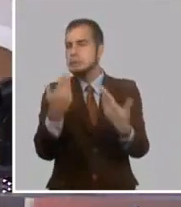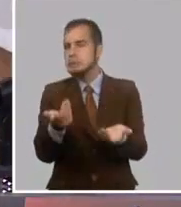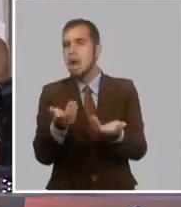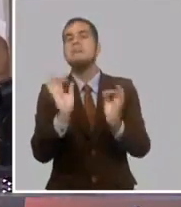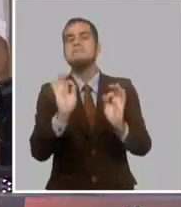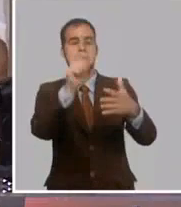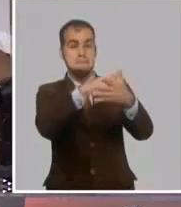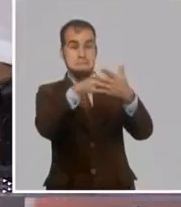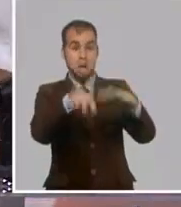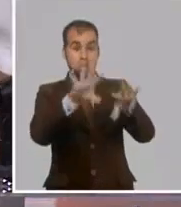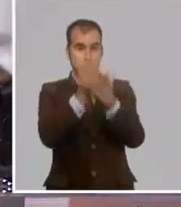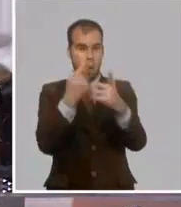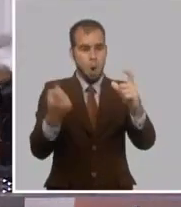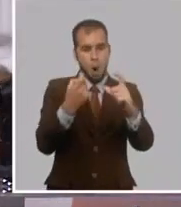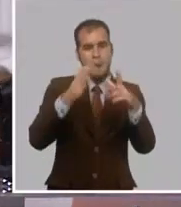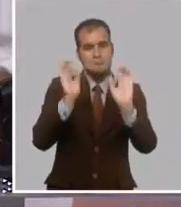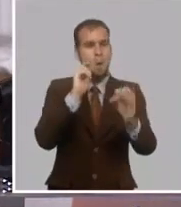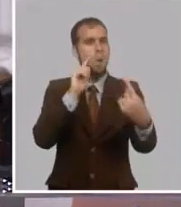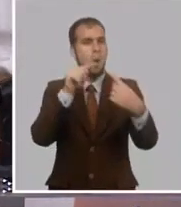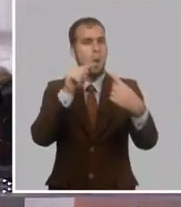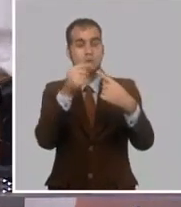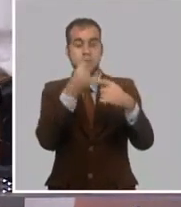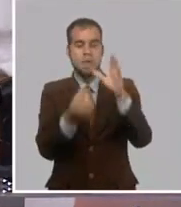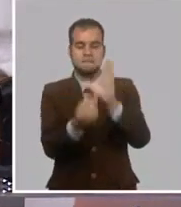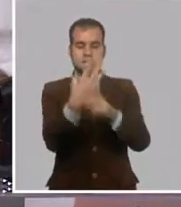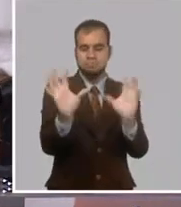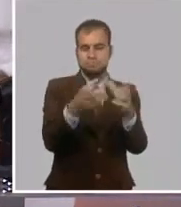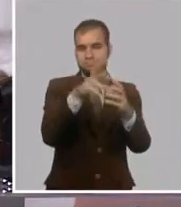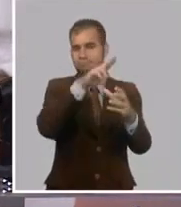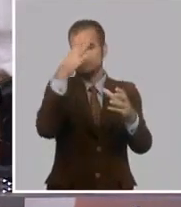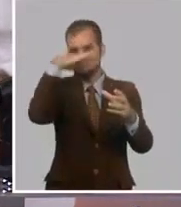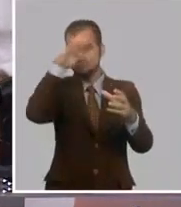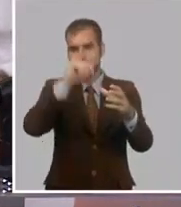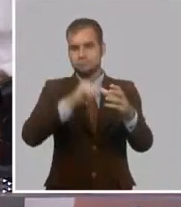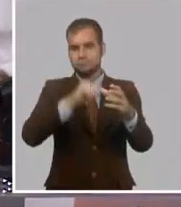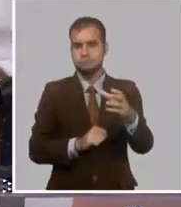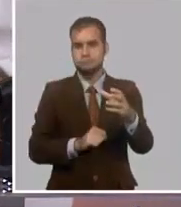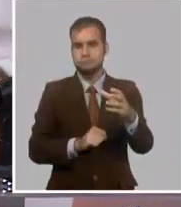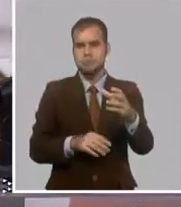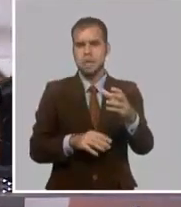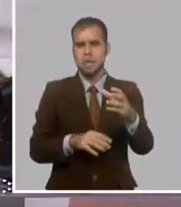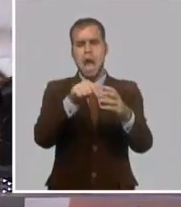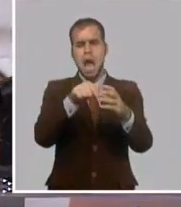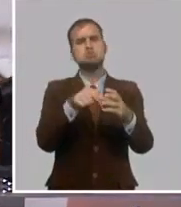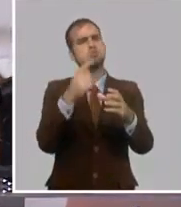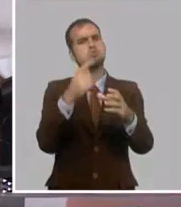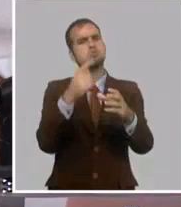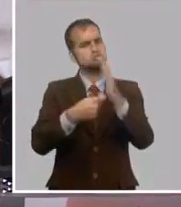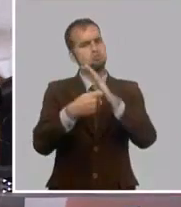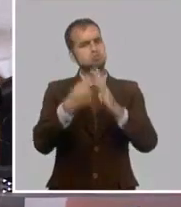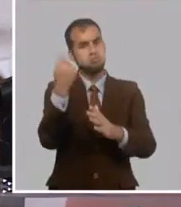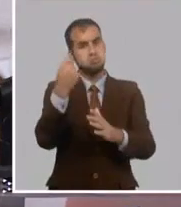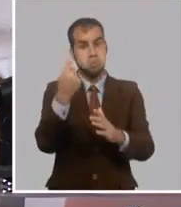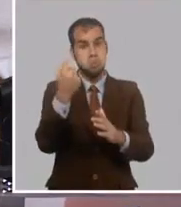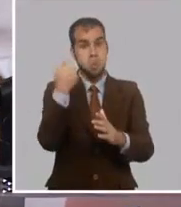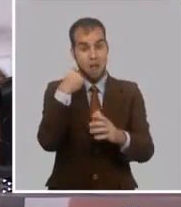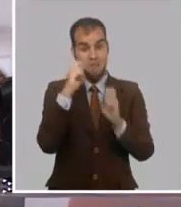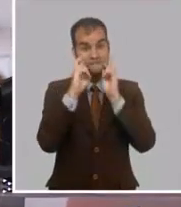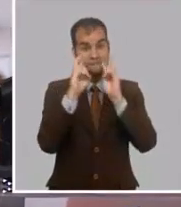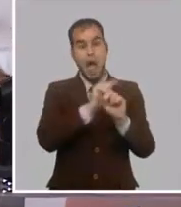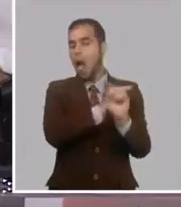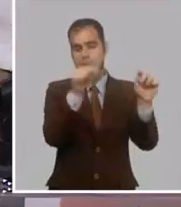guerra en función de estos objetivos que ha trazado al fundar el partido y que se ha mantenido a lo largo de los años de su existencia